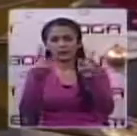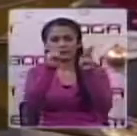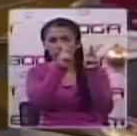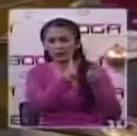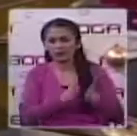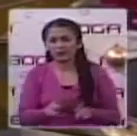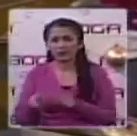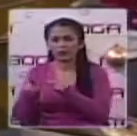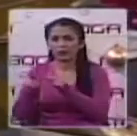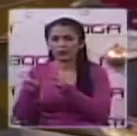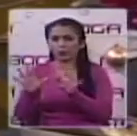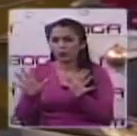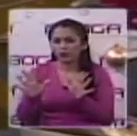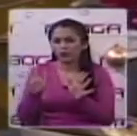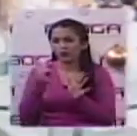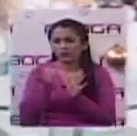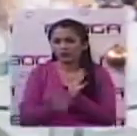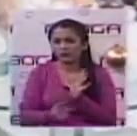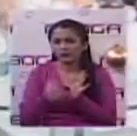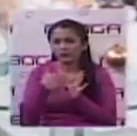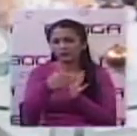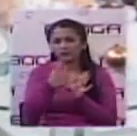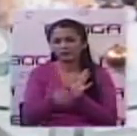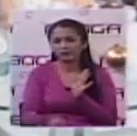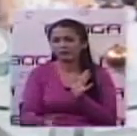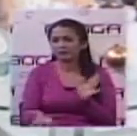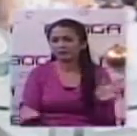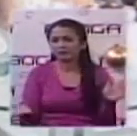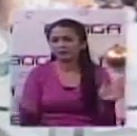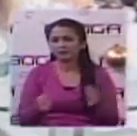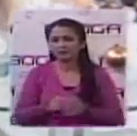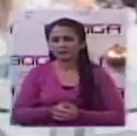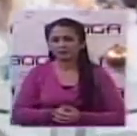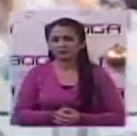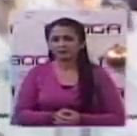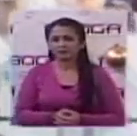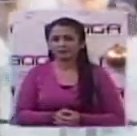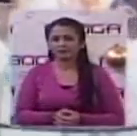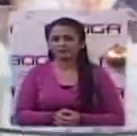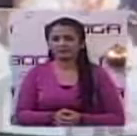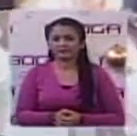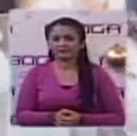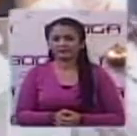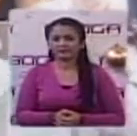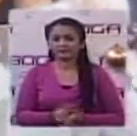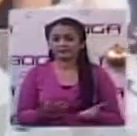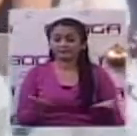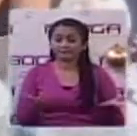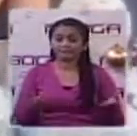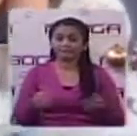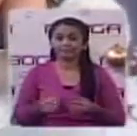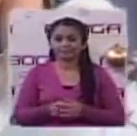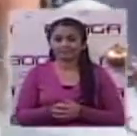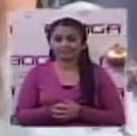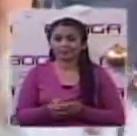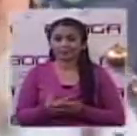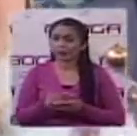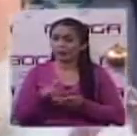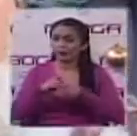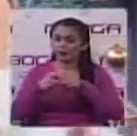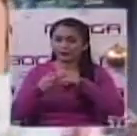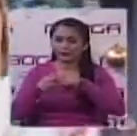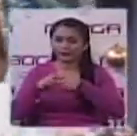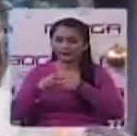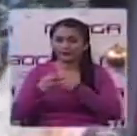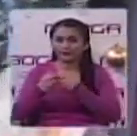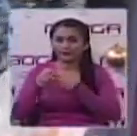planificación en esa área. Mira, ahí existe un... Cuando sigue siendo la niña fea, como la niña usted fea lo dice. Existe un vacío, existe